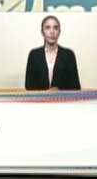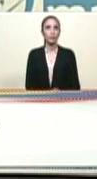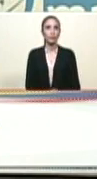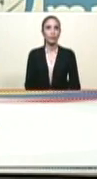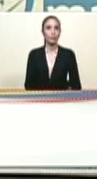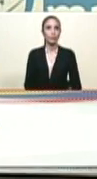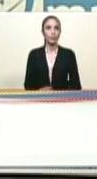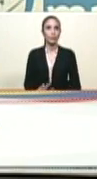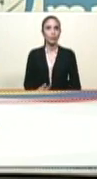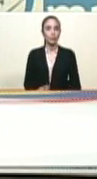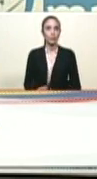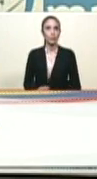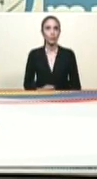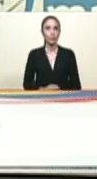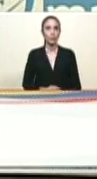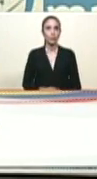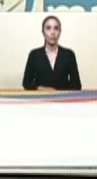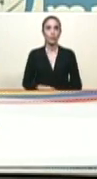todo aquel que todavía,